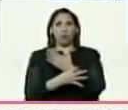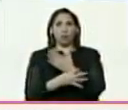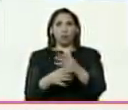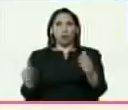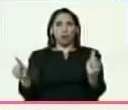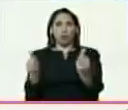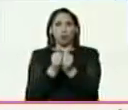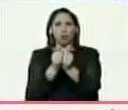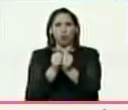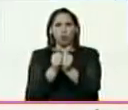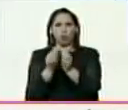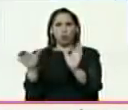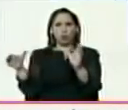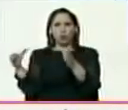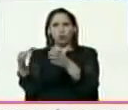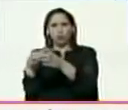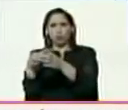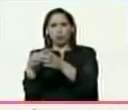narcoparamilitar